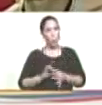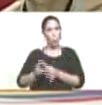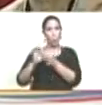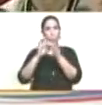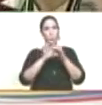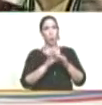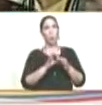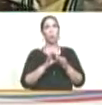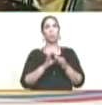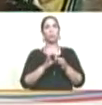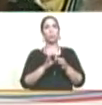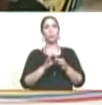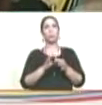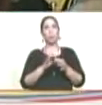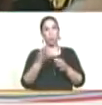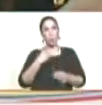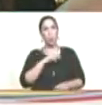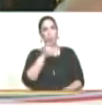acción de nuestro pueblo.